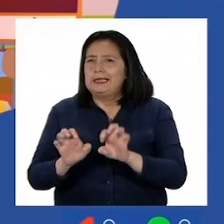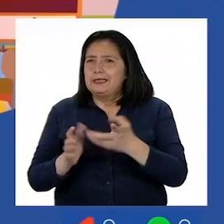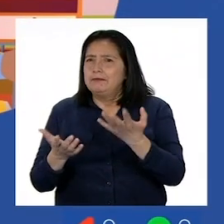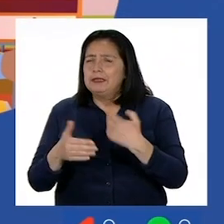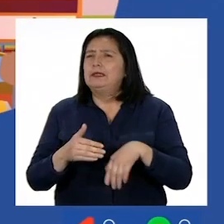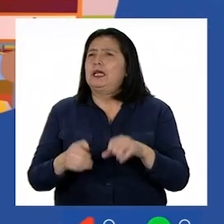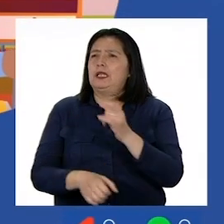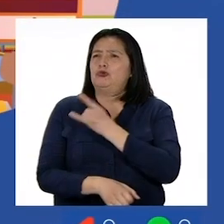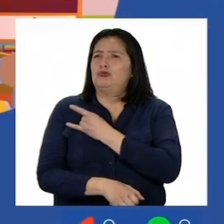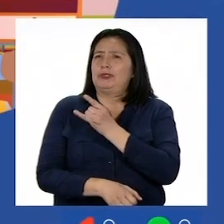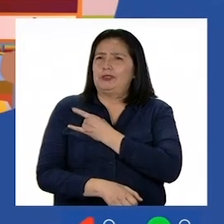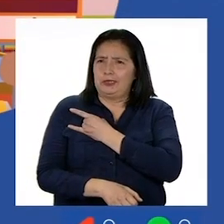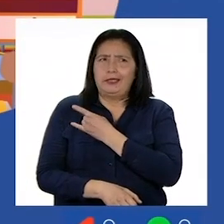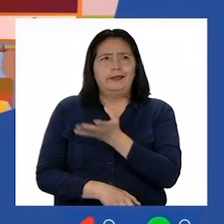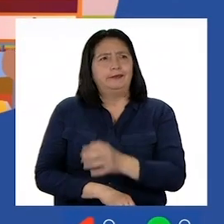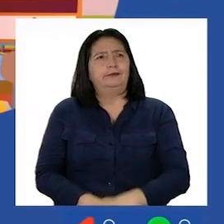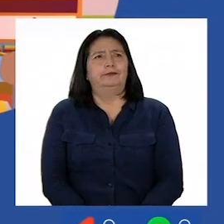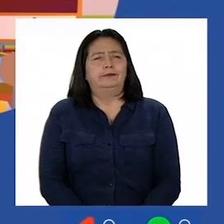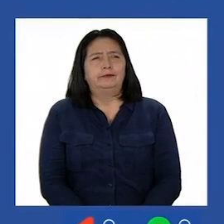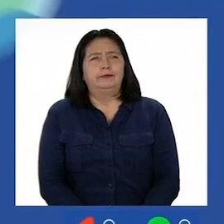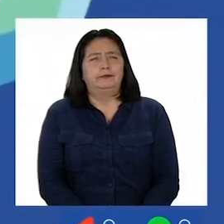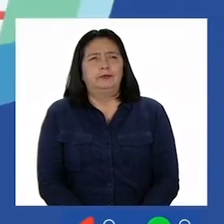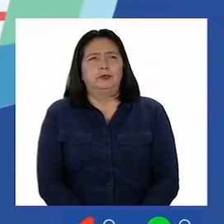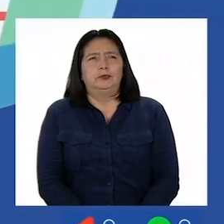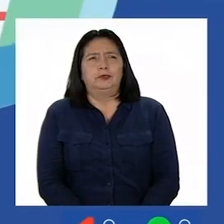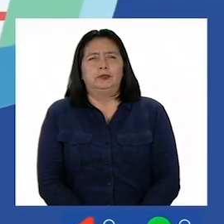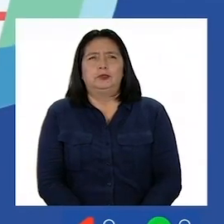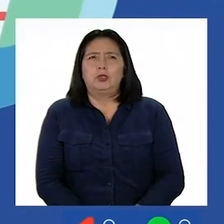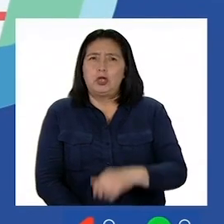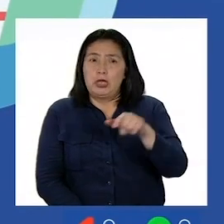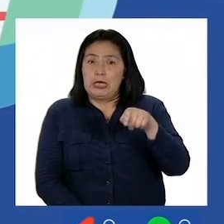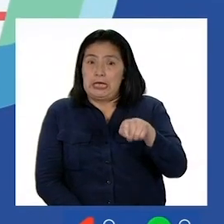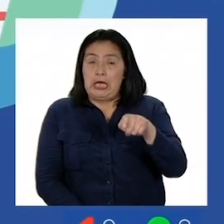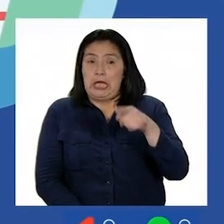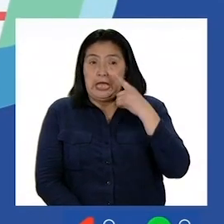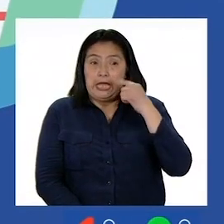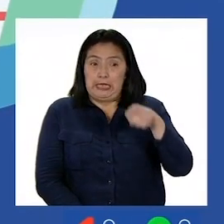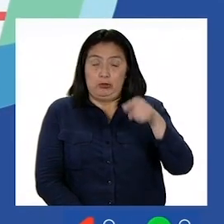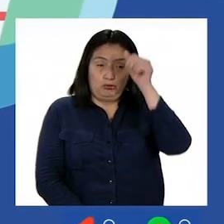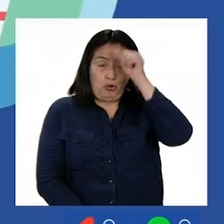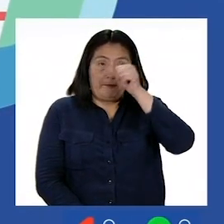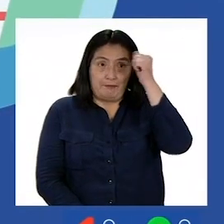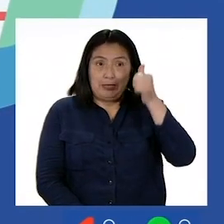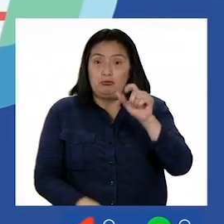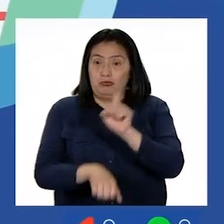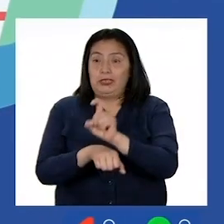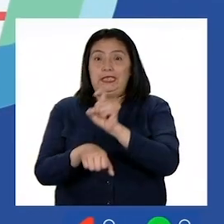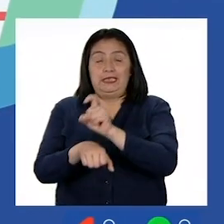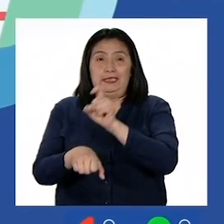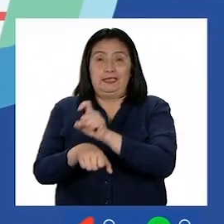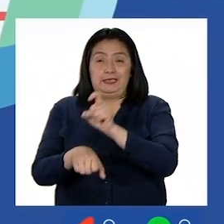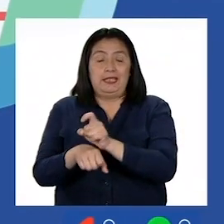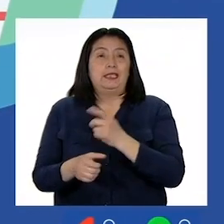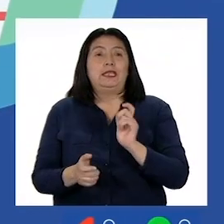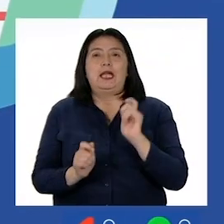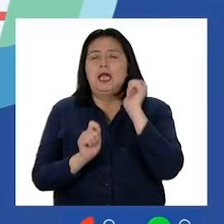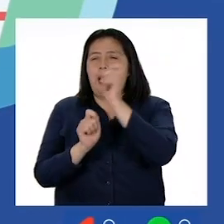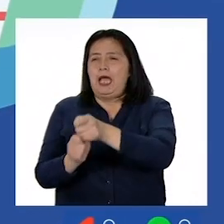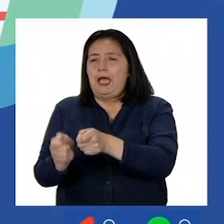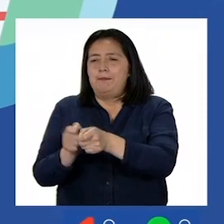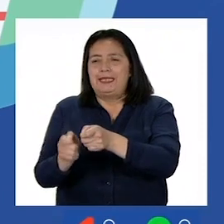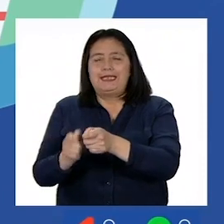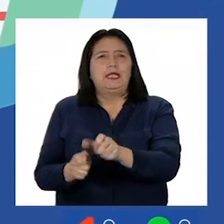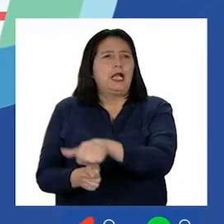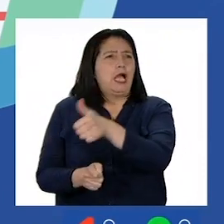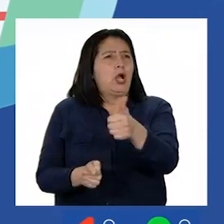la universidad. Los domingos él enseña a pescar